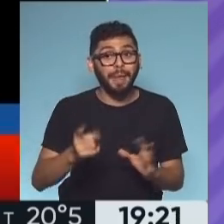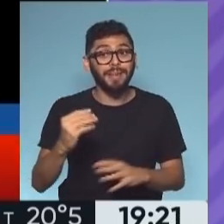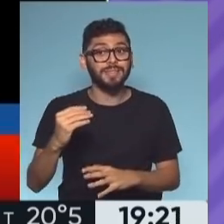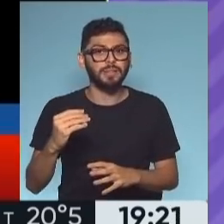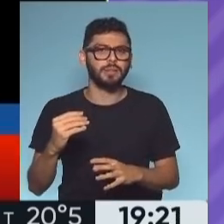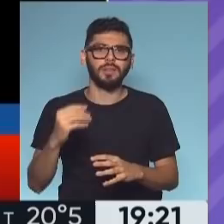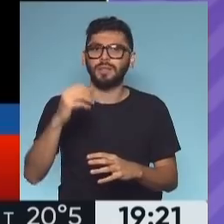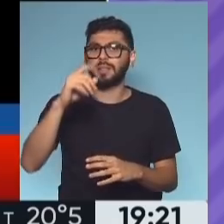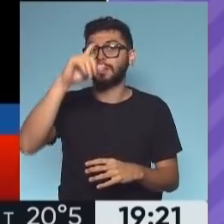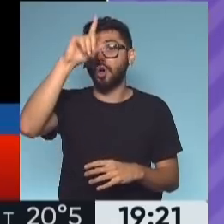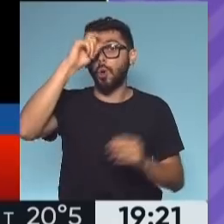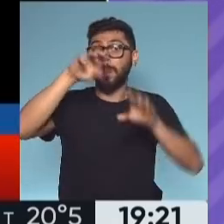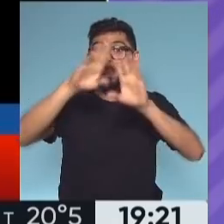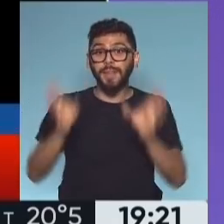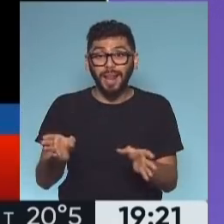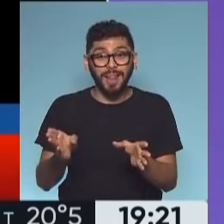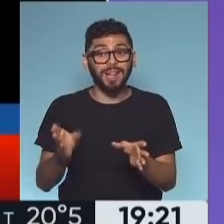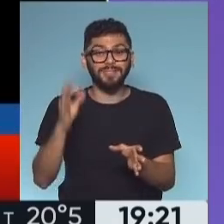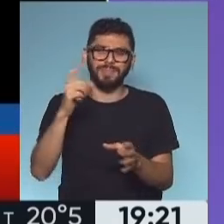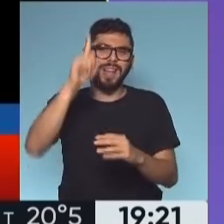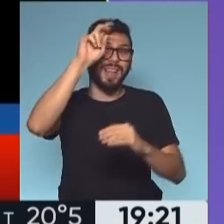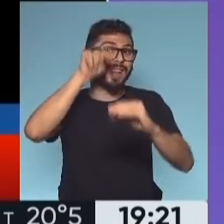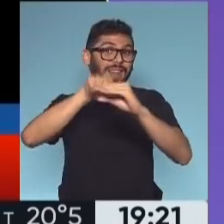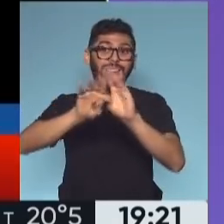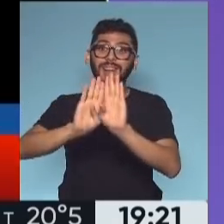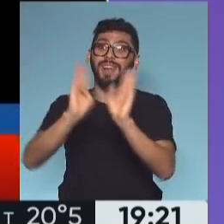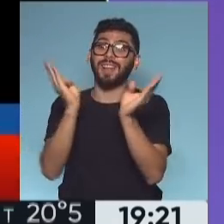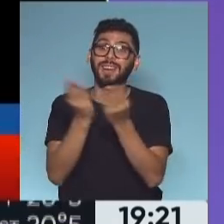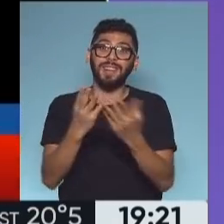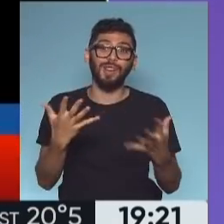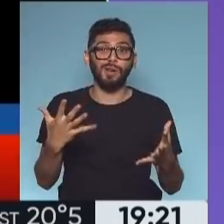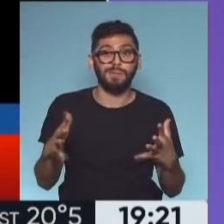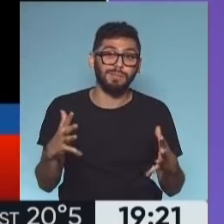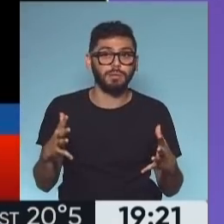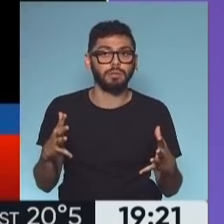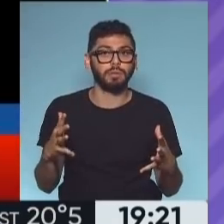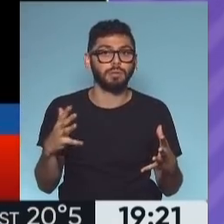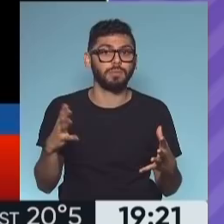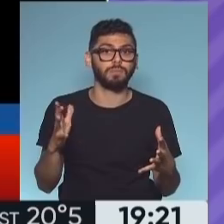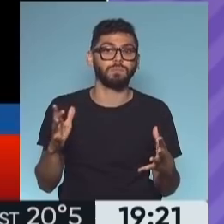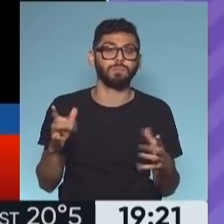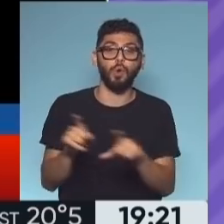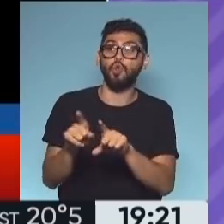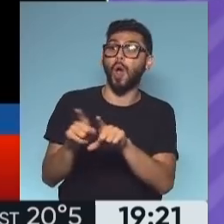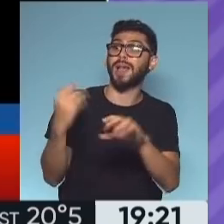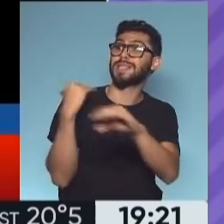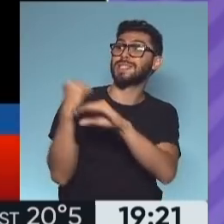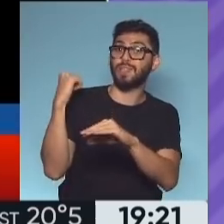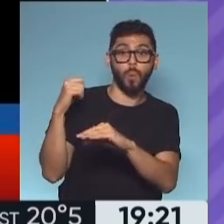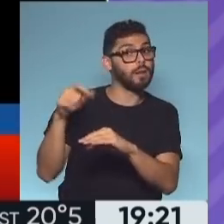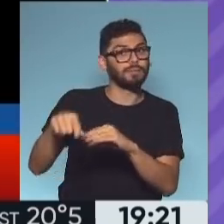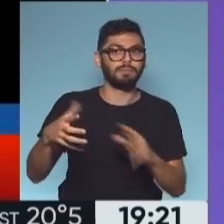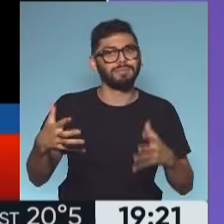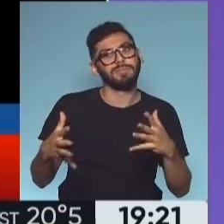un sistema sanitario y particularmente de una terapia intensiva que está más endeble, que está en peores condiciones para enfrentar esta etapa de la